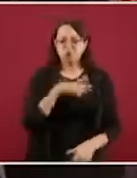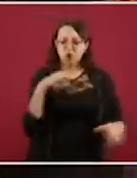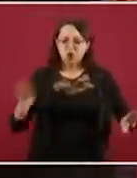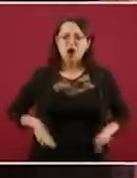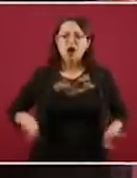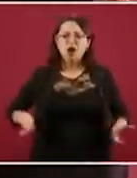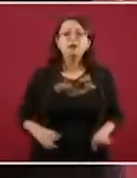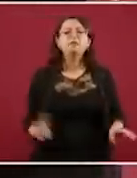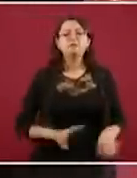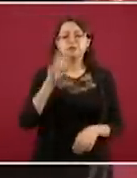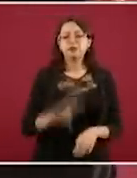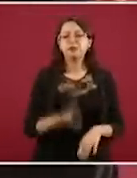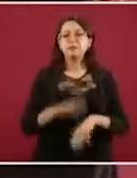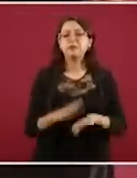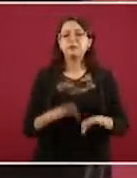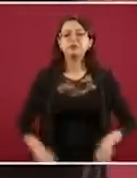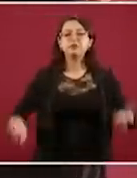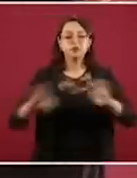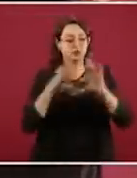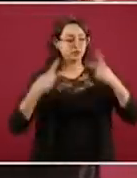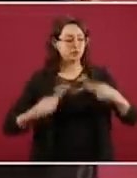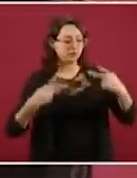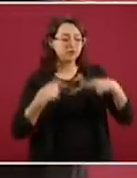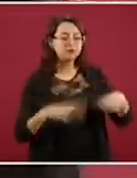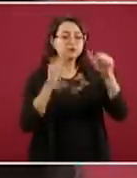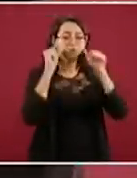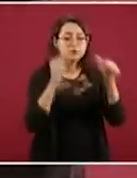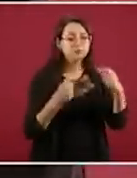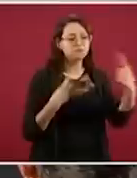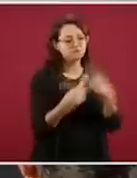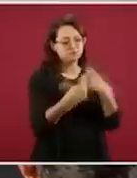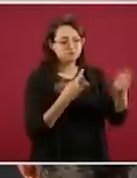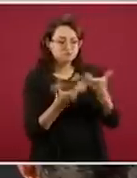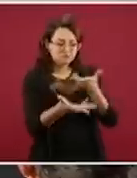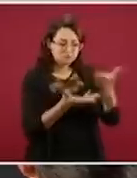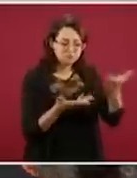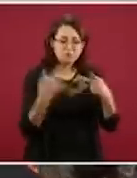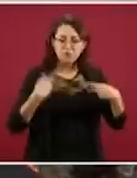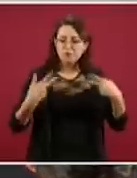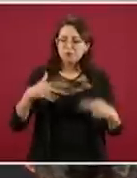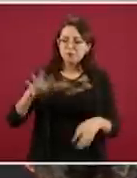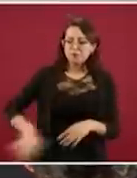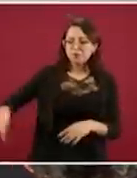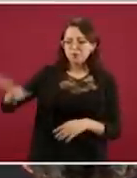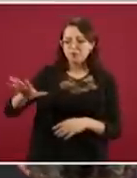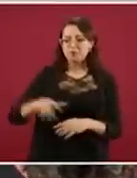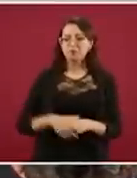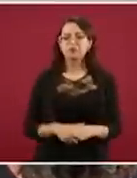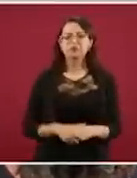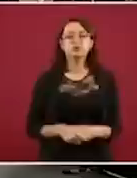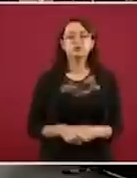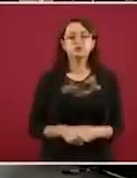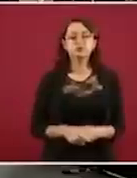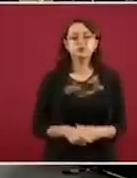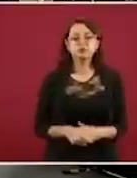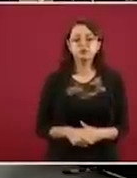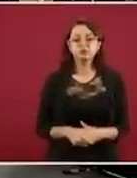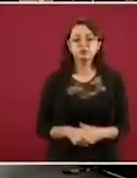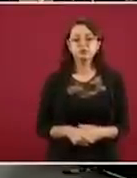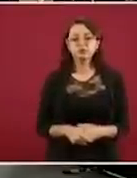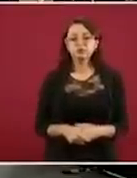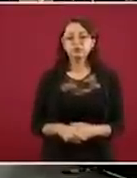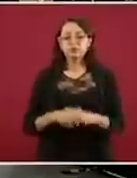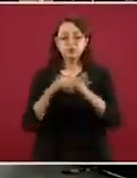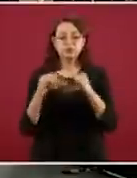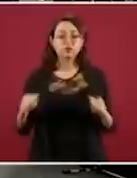que lo más importante es escuchar y dialogar con el pueblo. Eso es como trabajamos. Por igual,